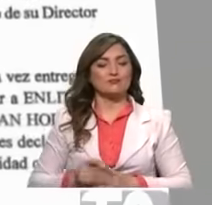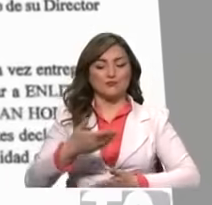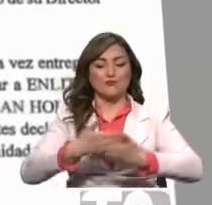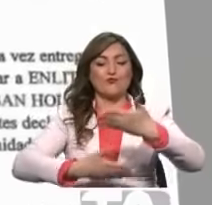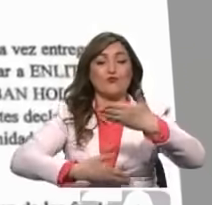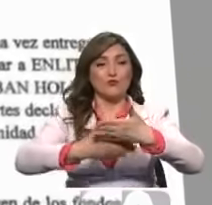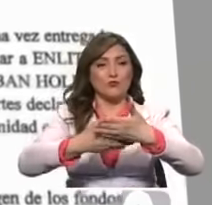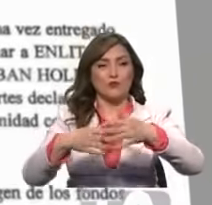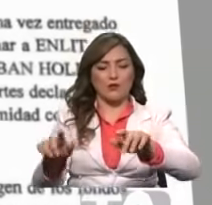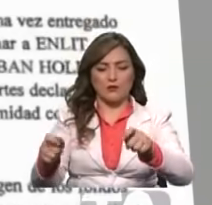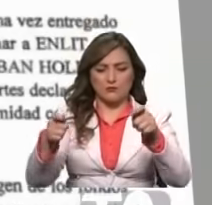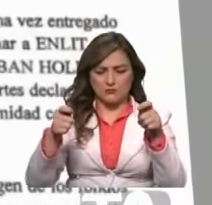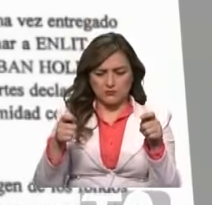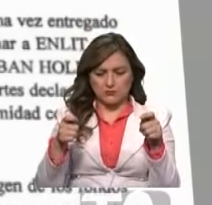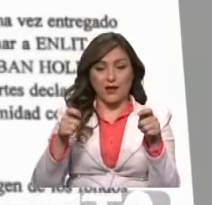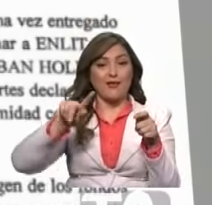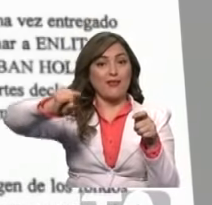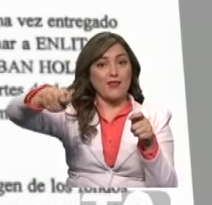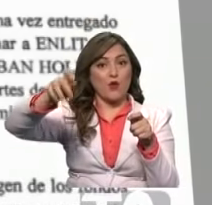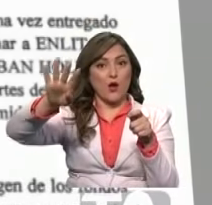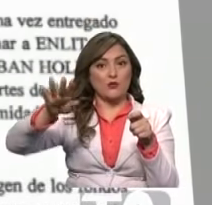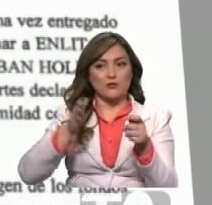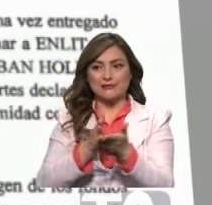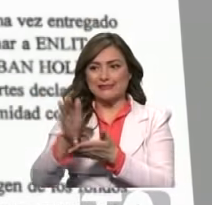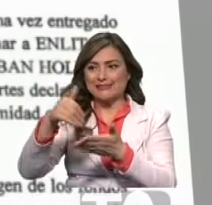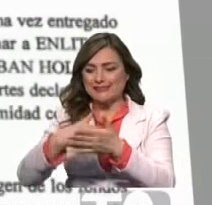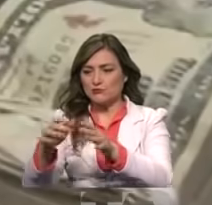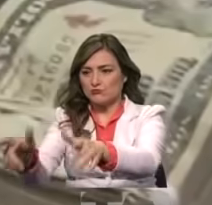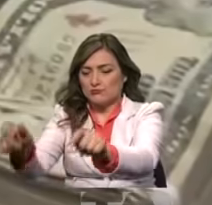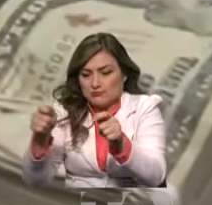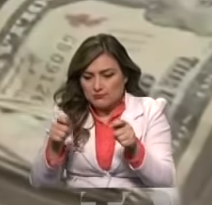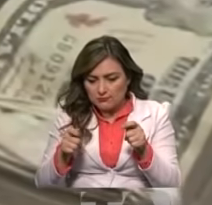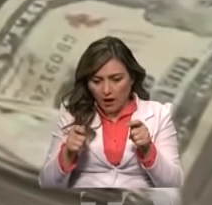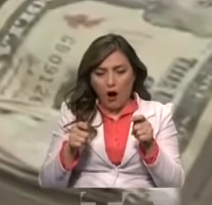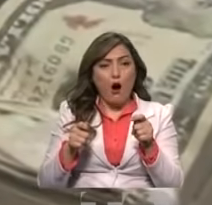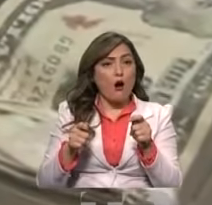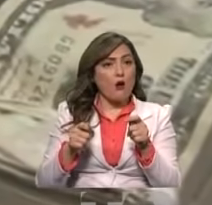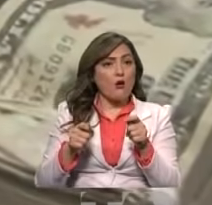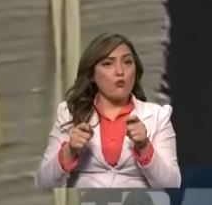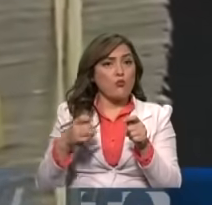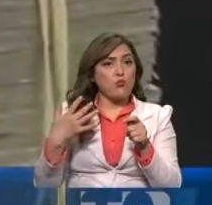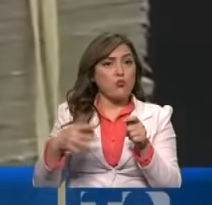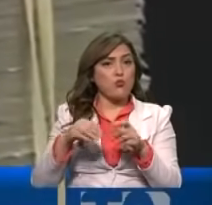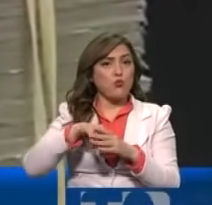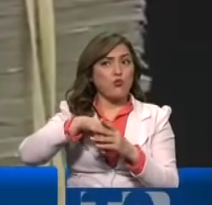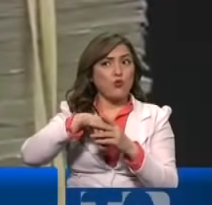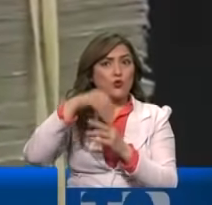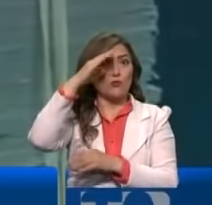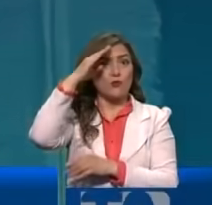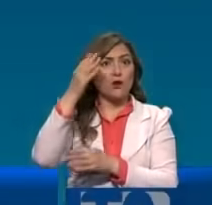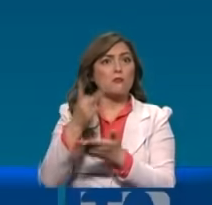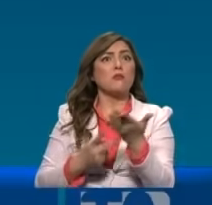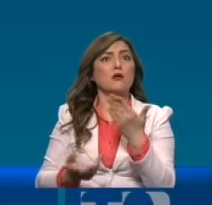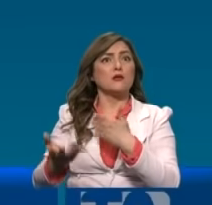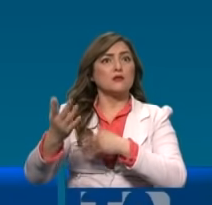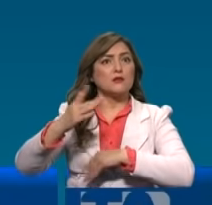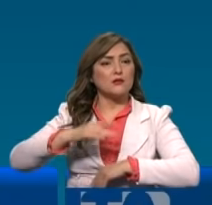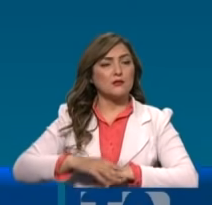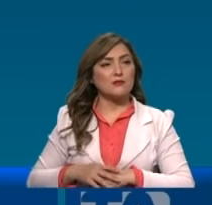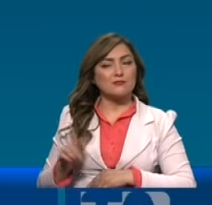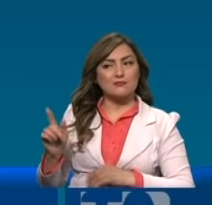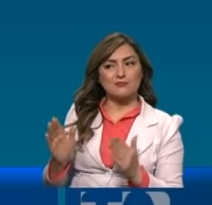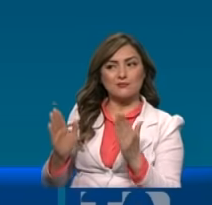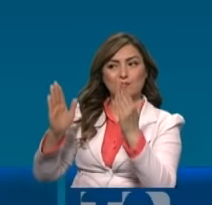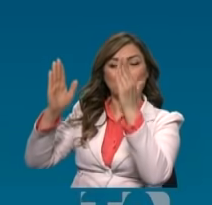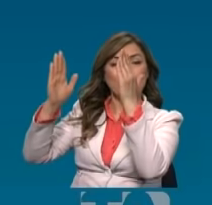Documentos a los que este noticiero ha tenido acceso permiten dimensionar parte de lo que ocurría con los fondos del ISPOL. La compañía